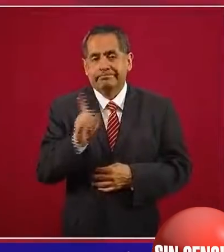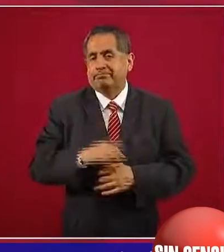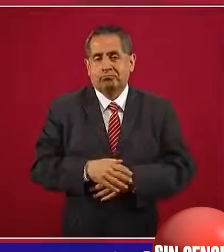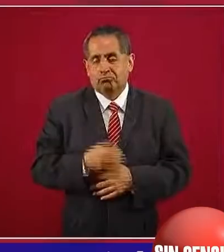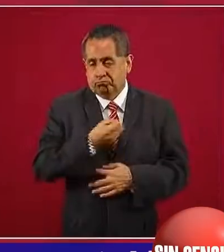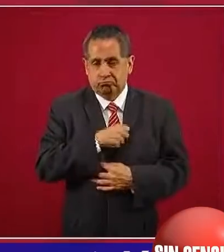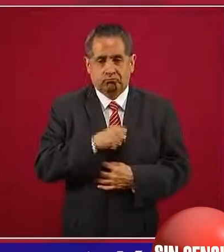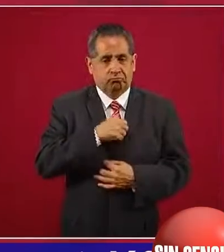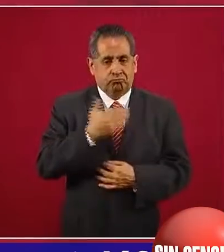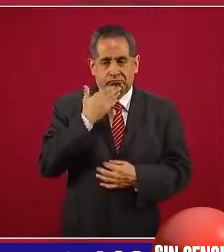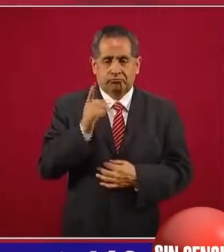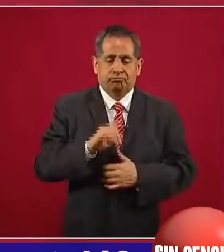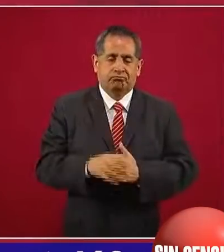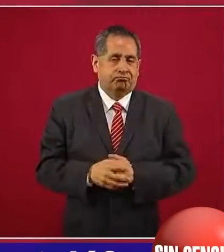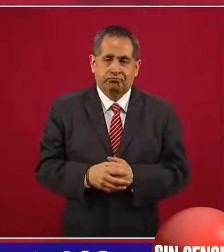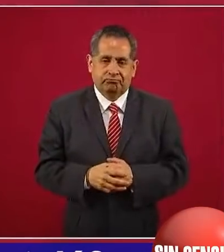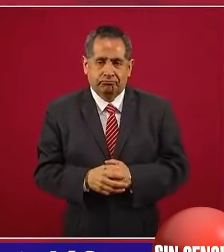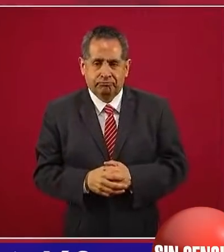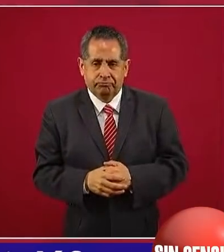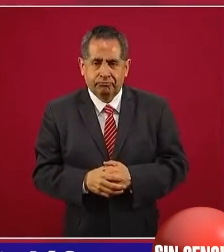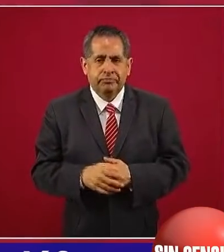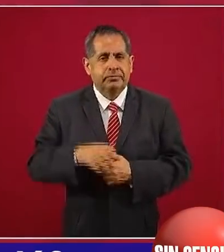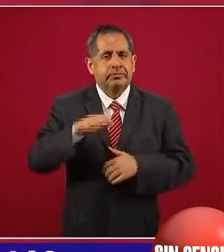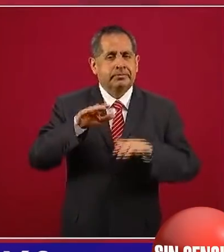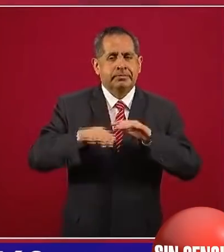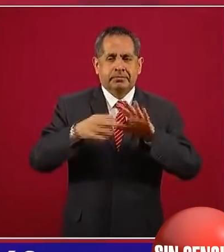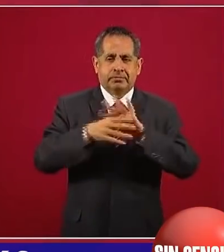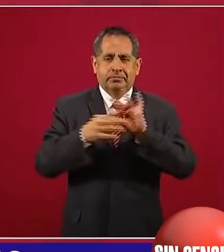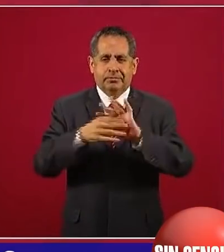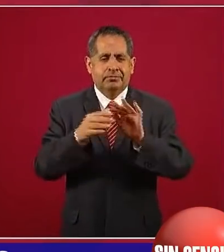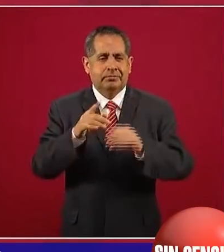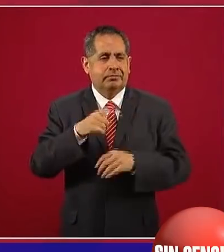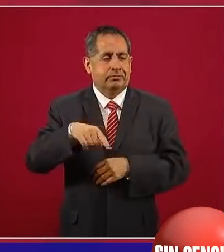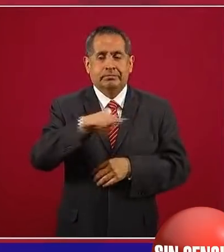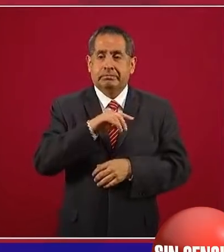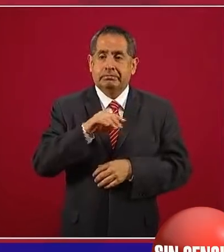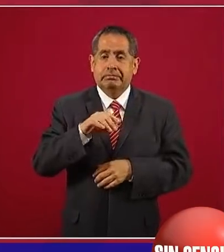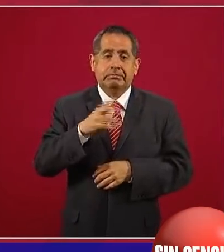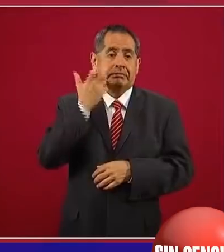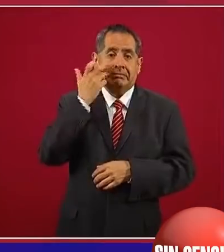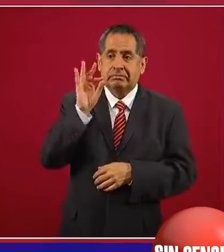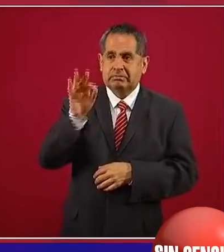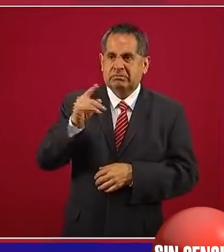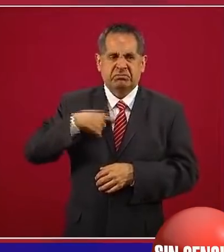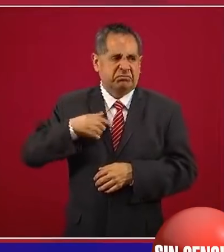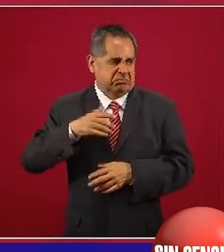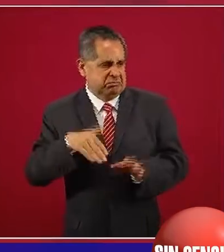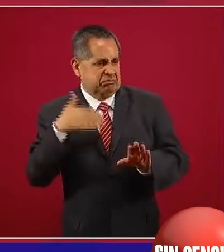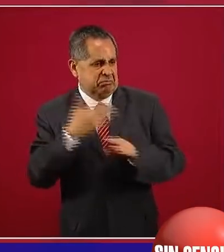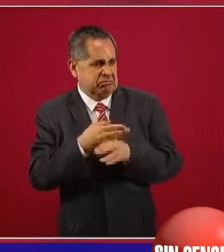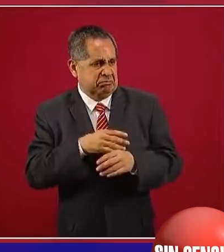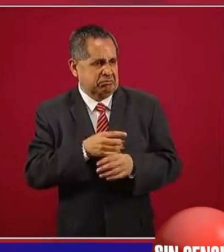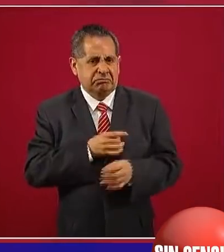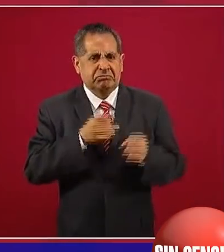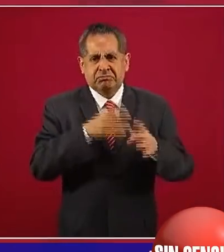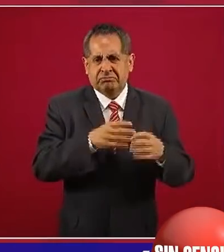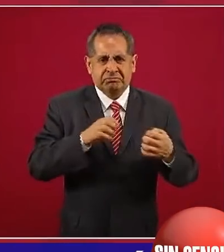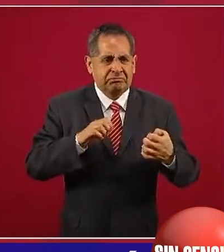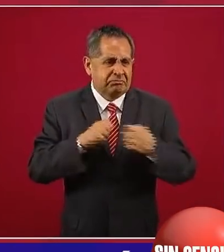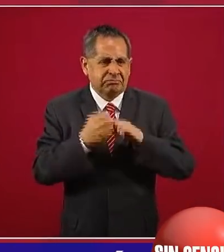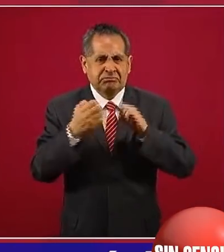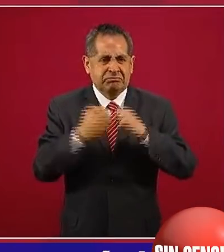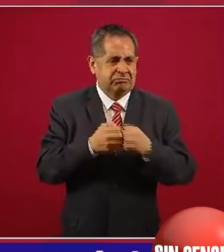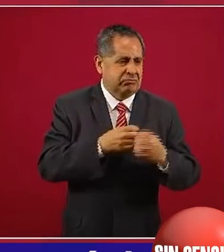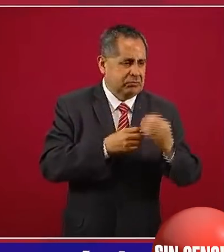querido orientar esta conversación como si se tratara de una confrontación o como si se tratara de un